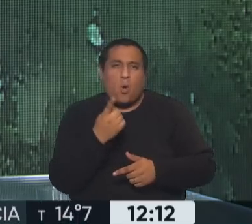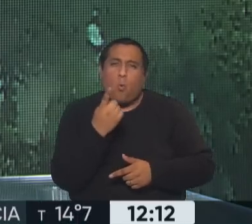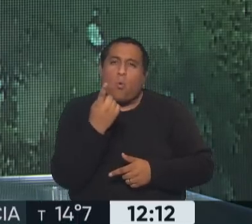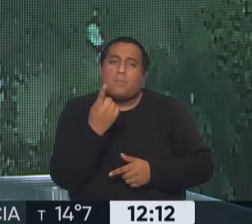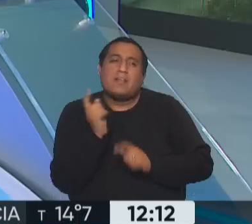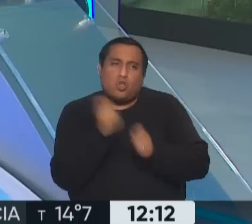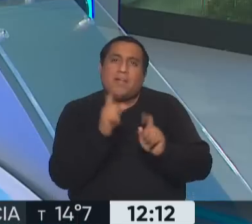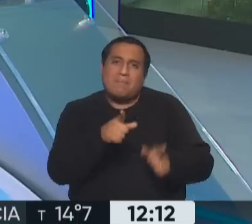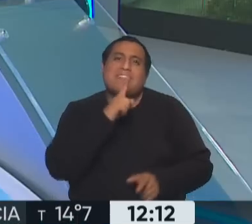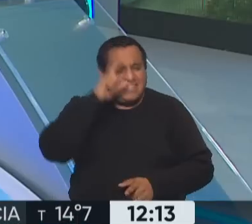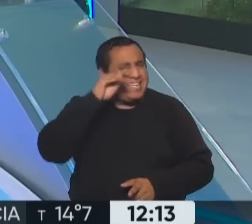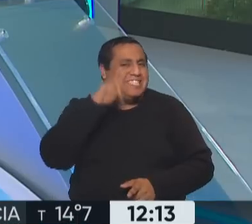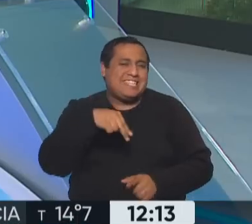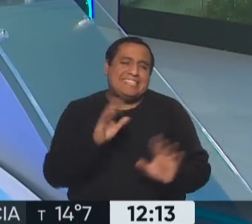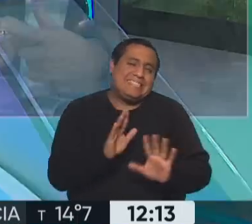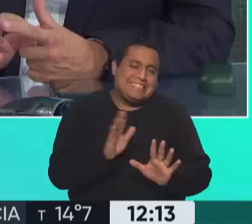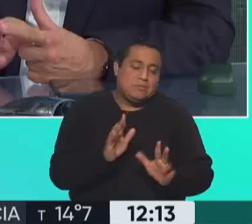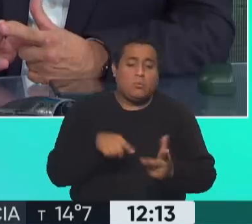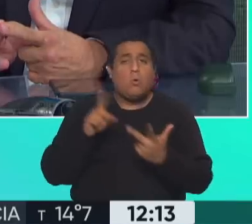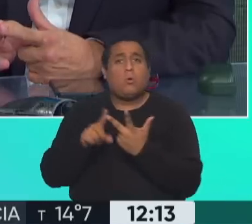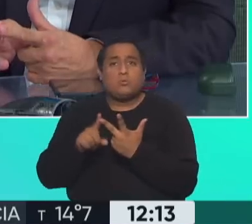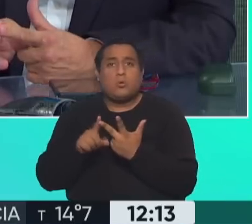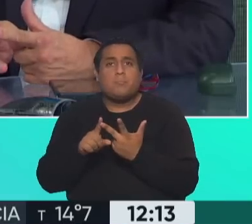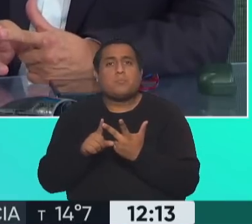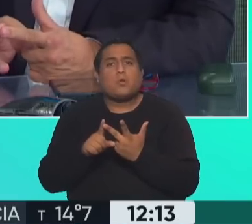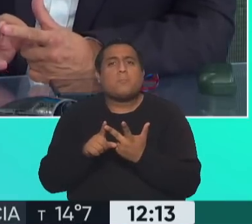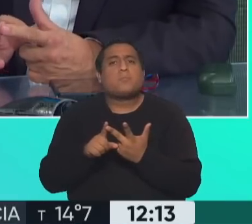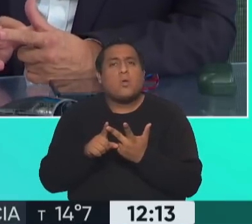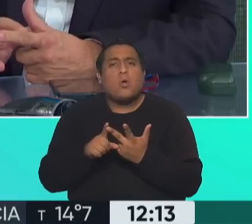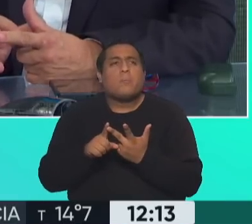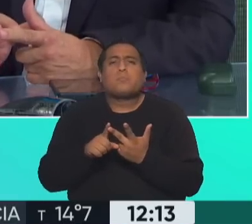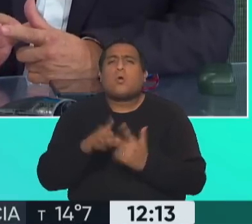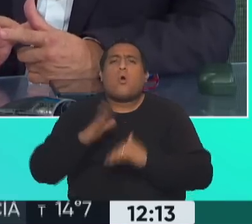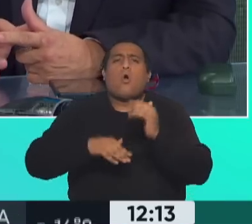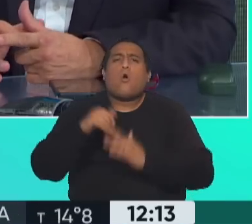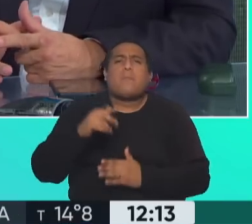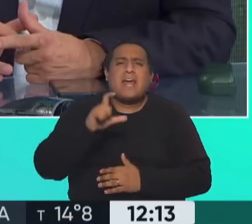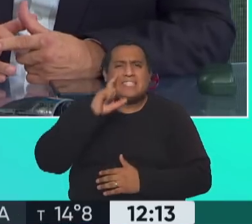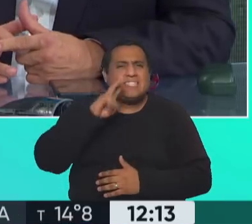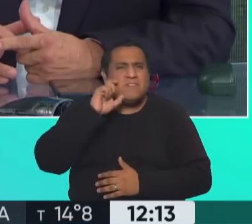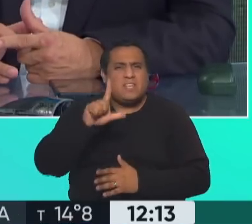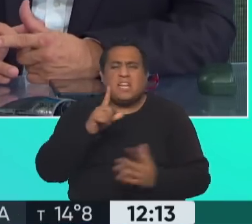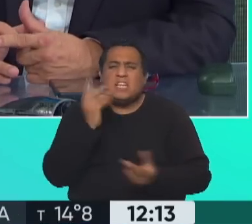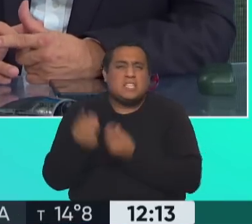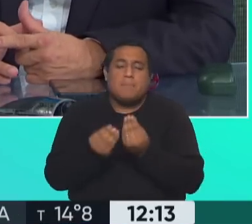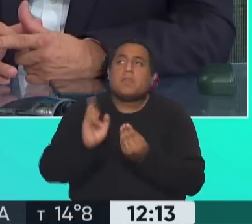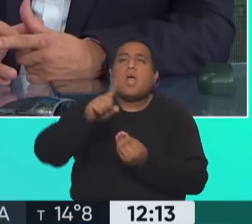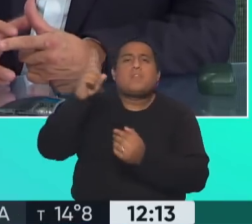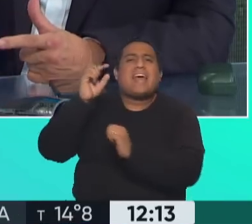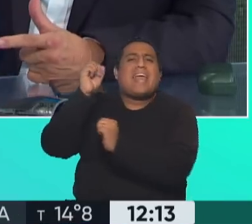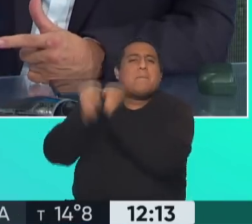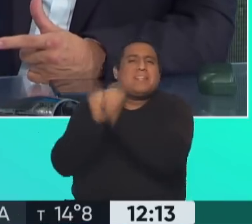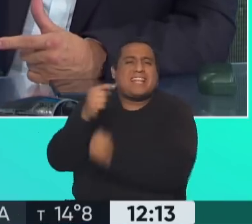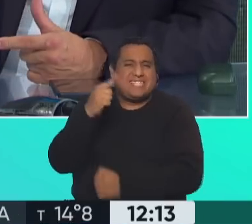sospechas este contrato. Y el otro es el de la obra civil. La obra civil se viene conversando con empresas chinas, que